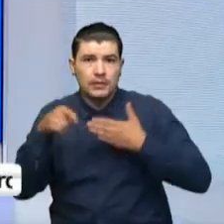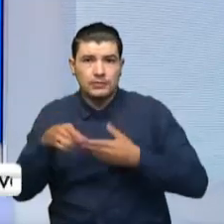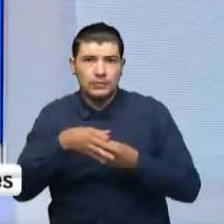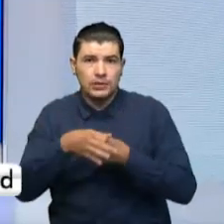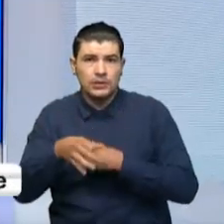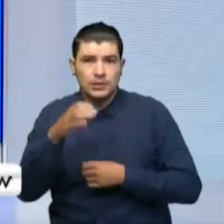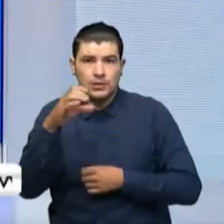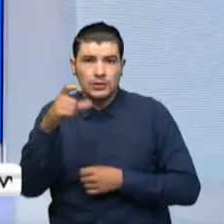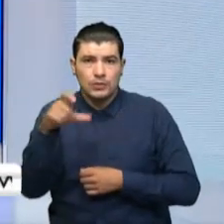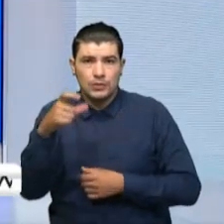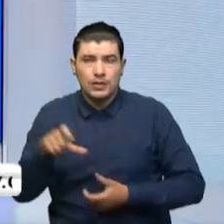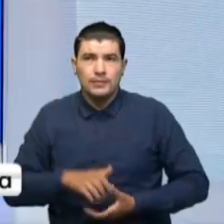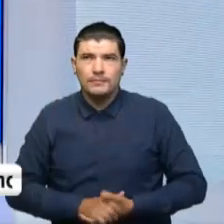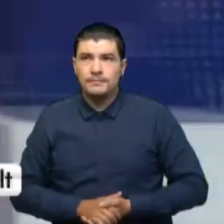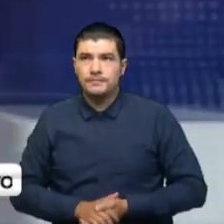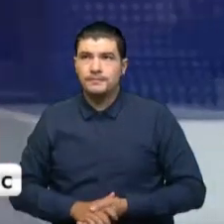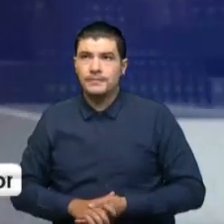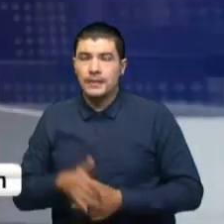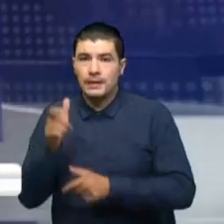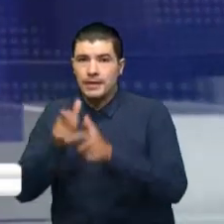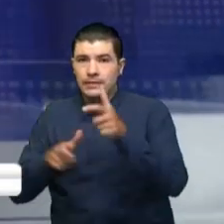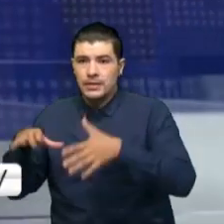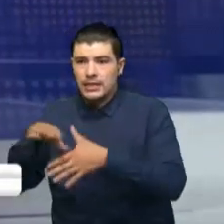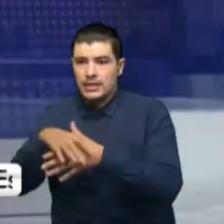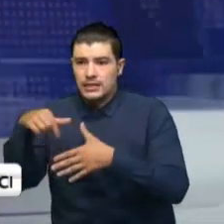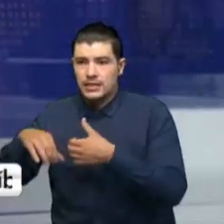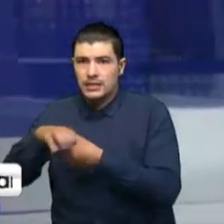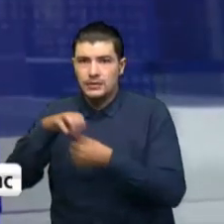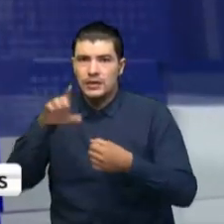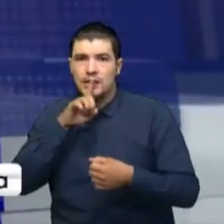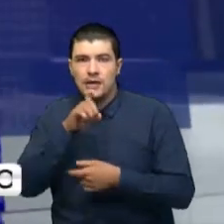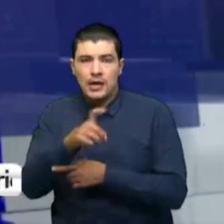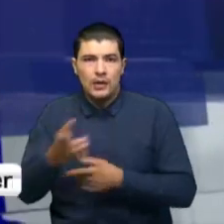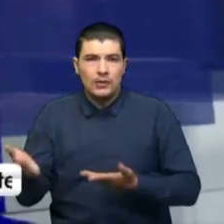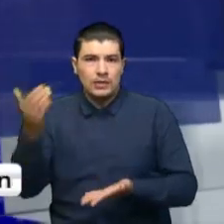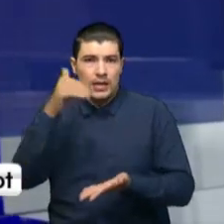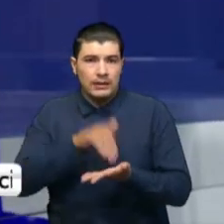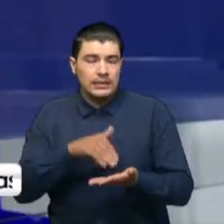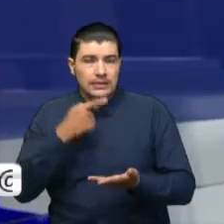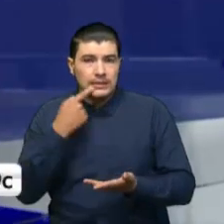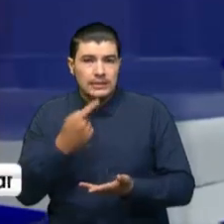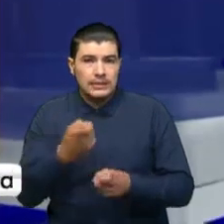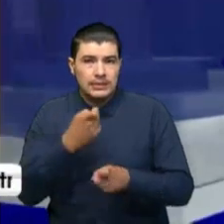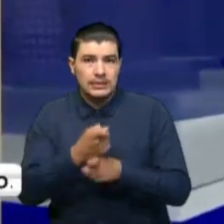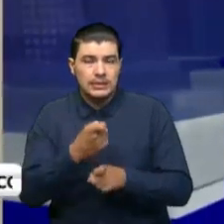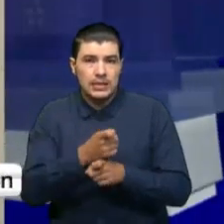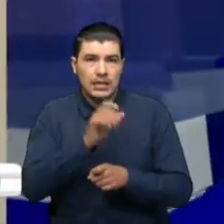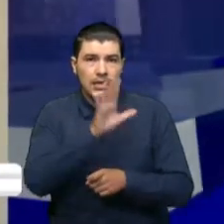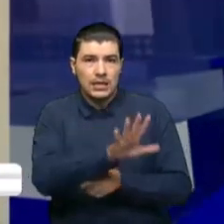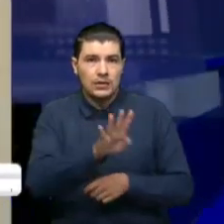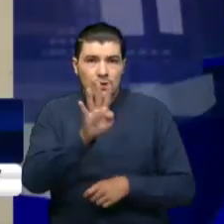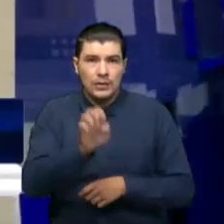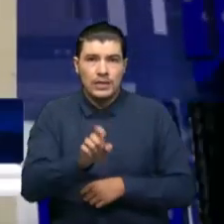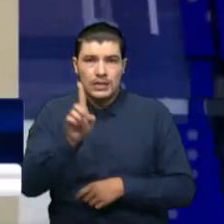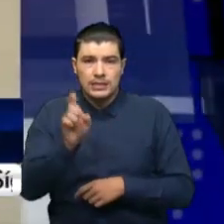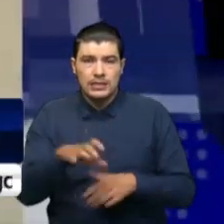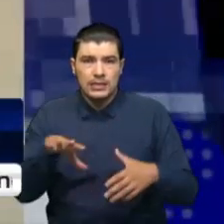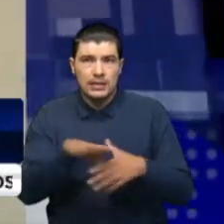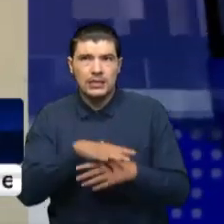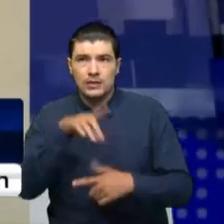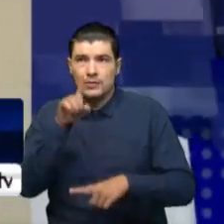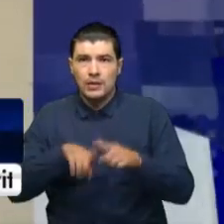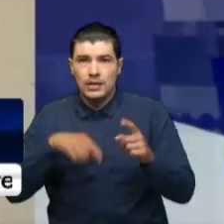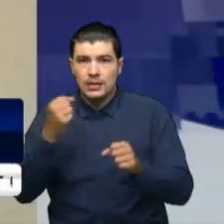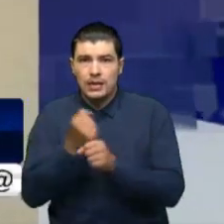Y en otras noticias, taxistas del área metropolitana de Bucaramanga están nuevamente en jaque. 596 taxis urbanos no pueden trabajar